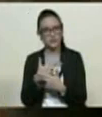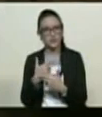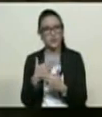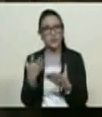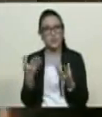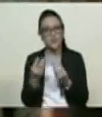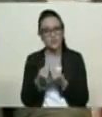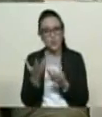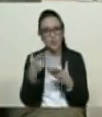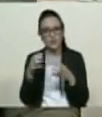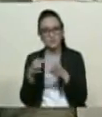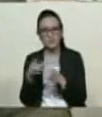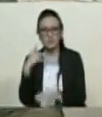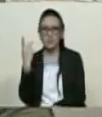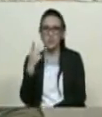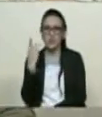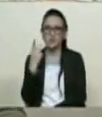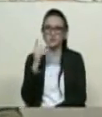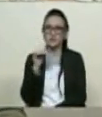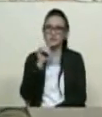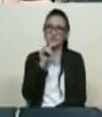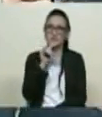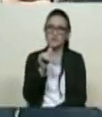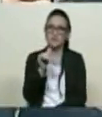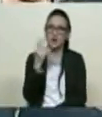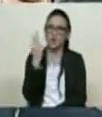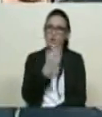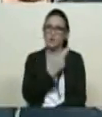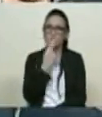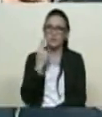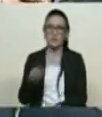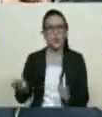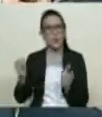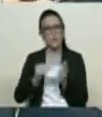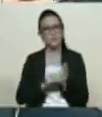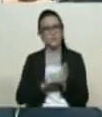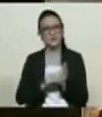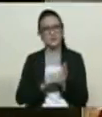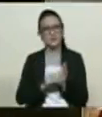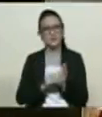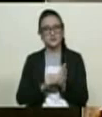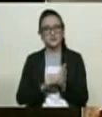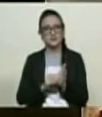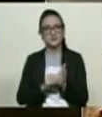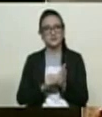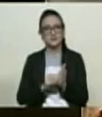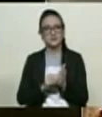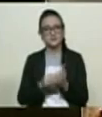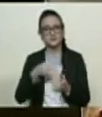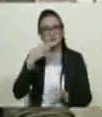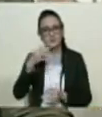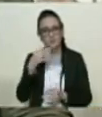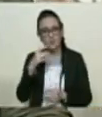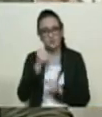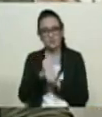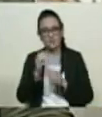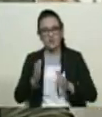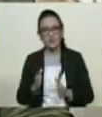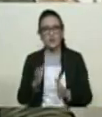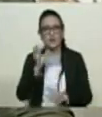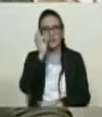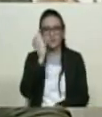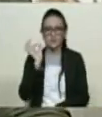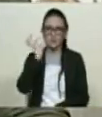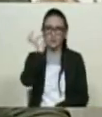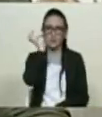organizaciones políticas para informar y comprometer de nuevo la palabra de esta institución, sus trabajadores, sus